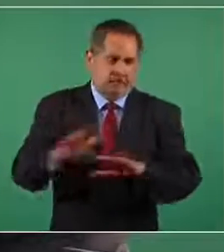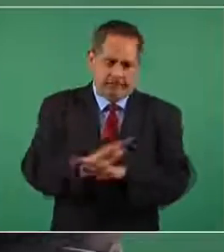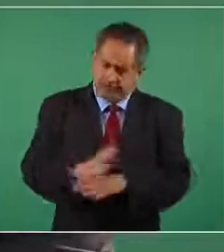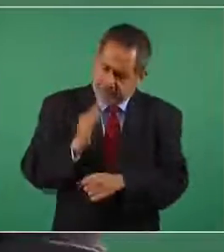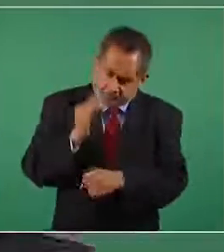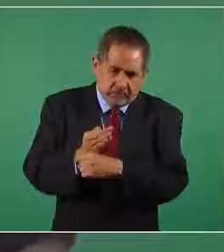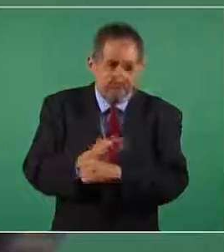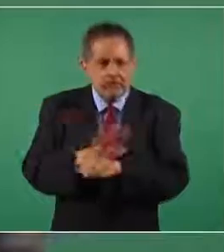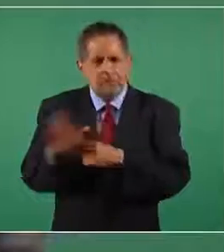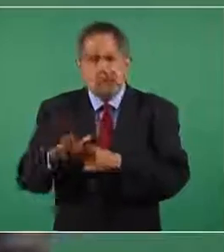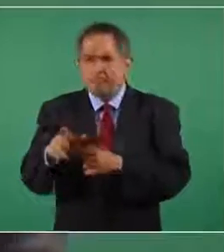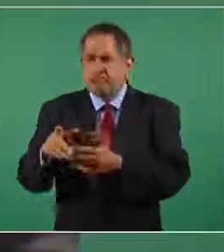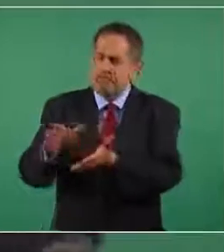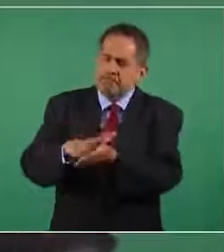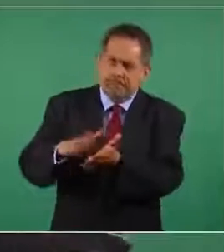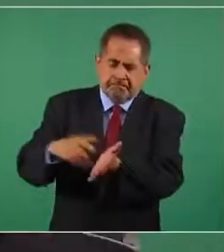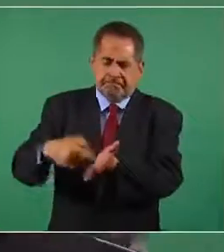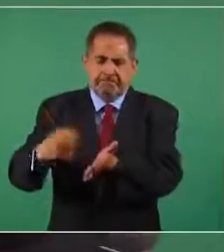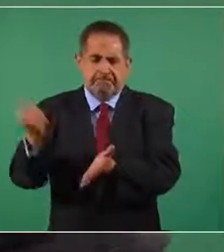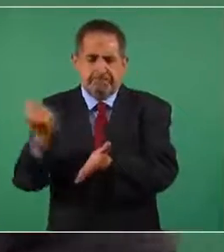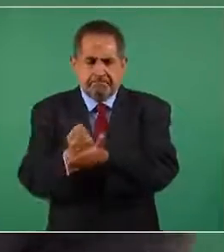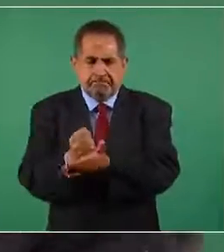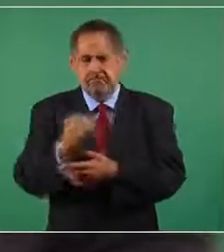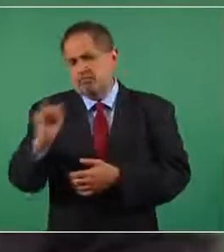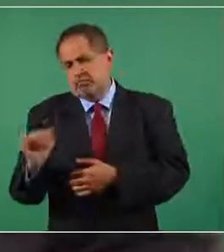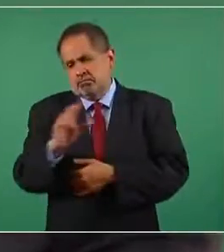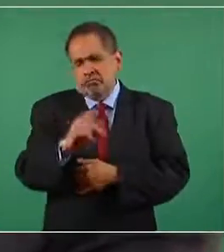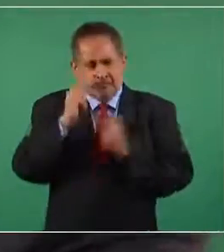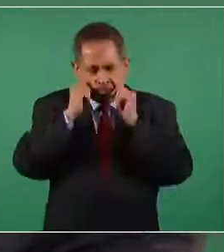que se aprueben o no